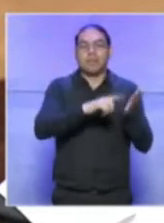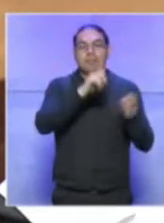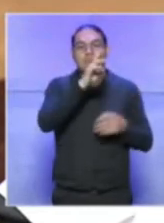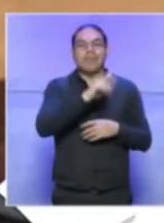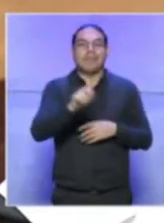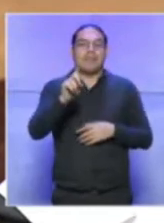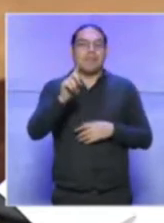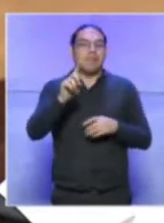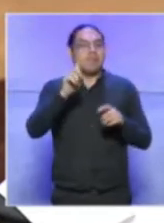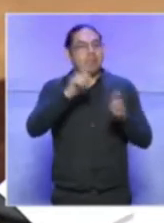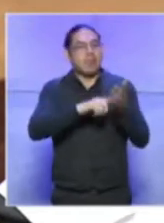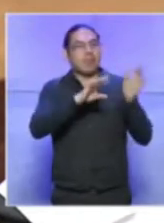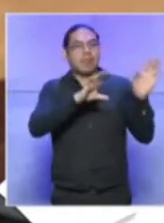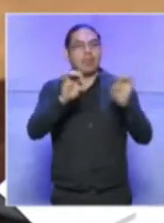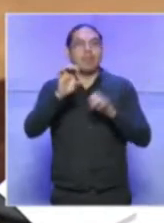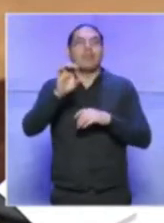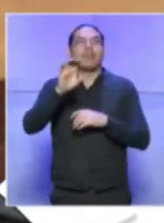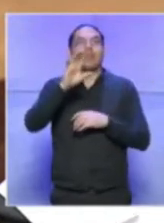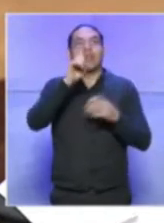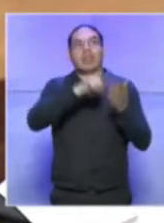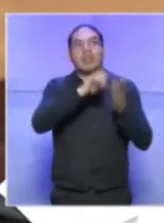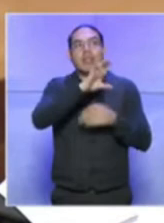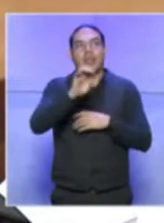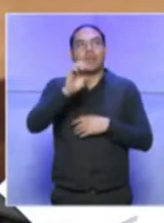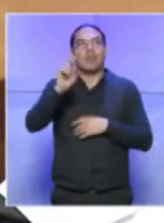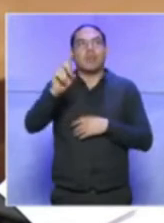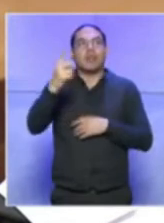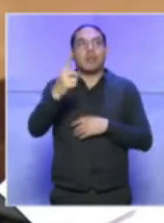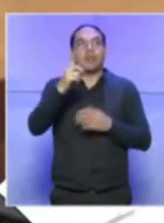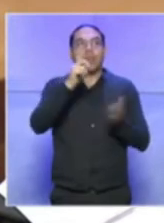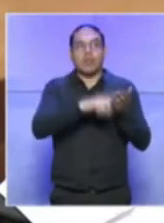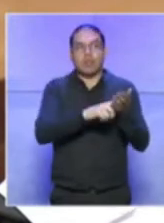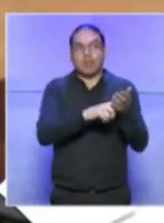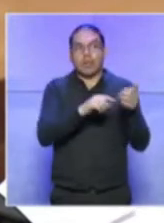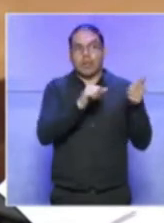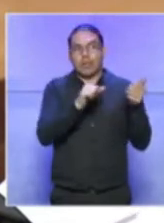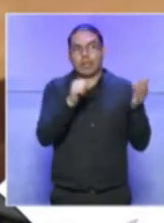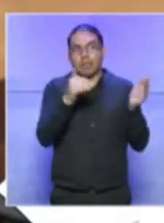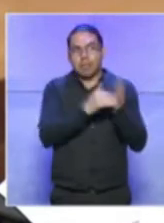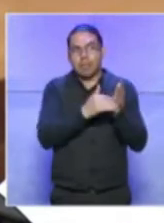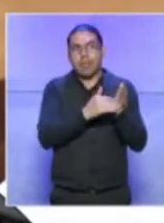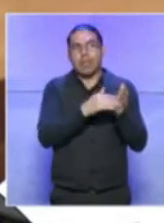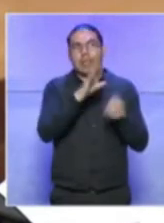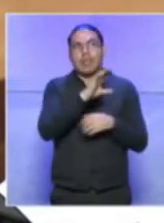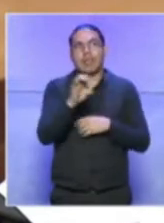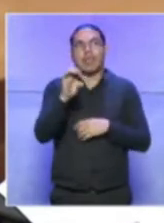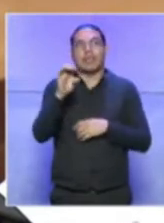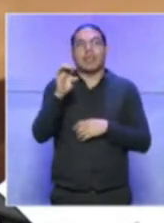2571 6431 6436